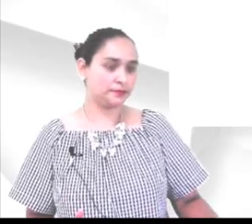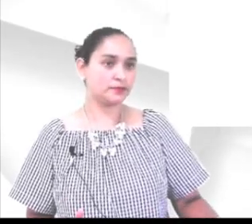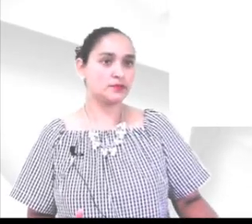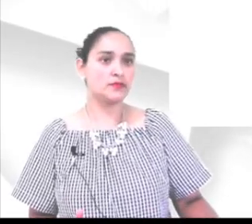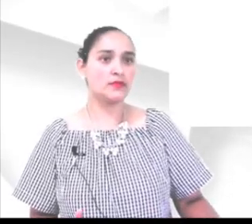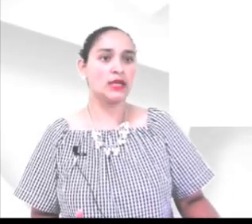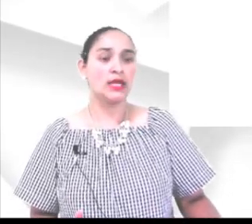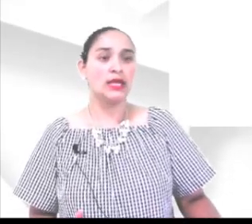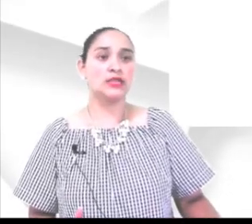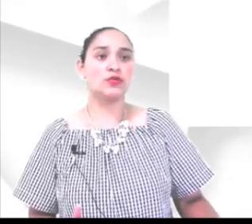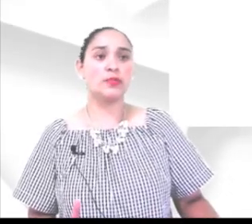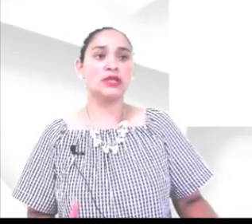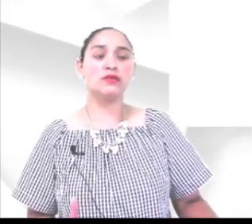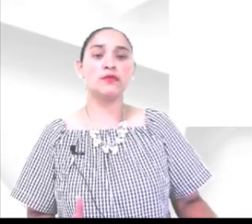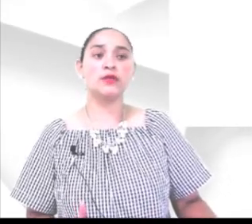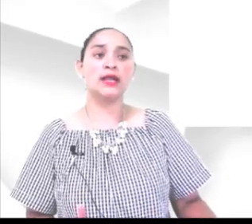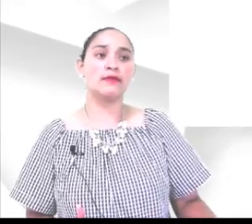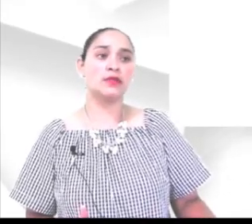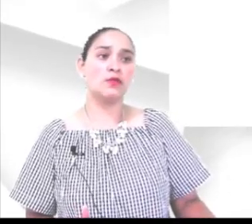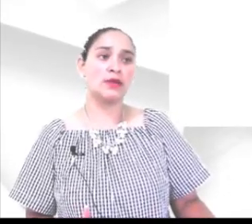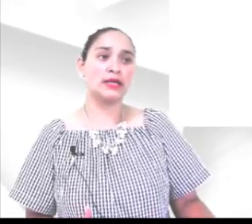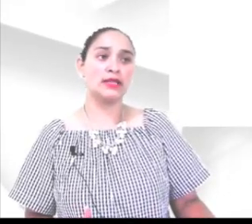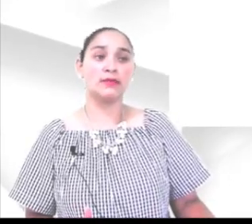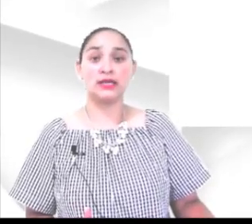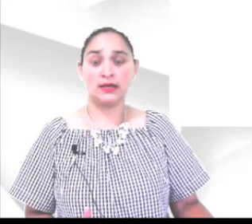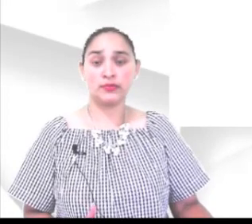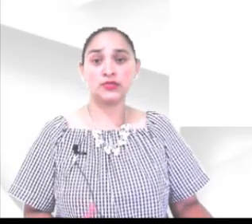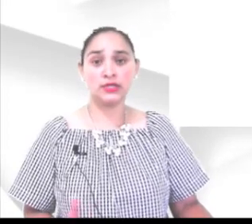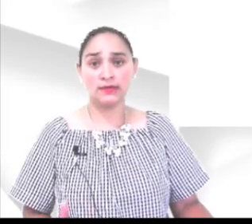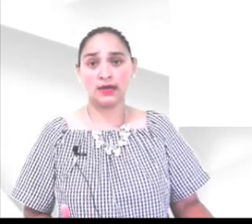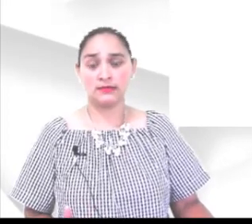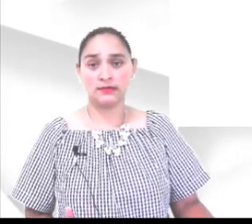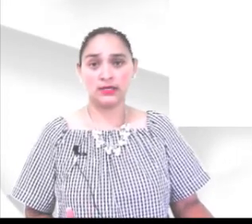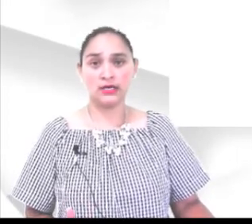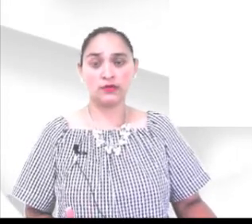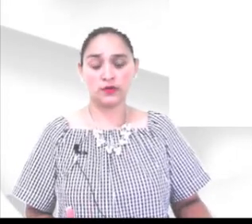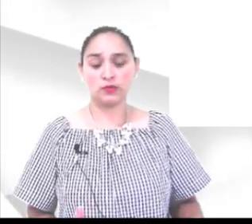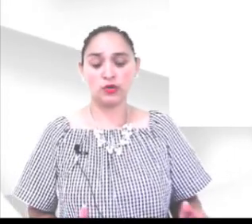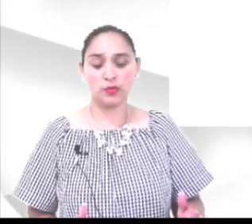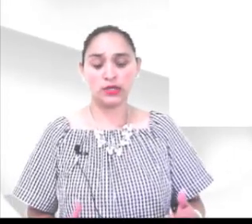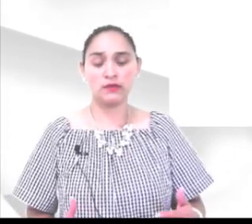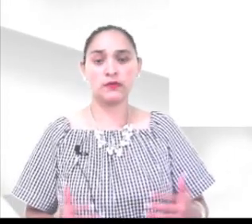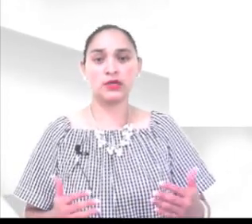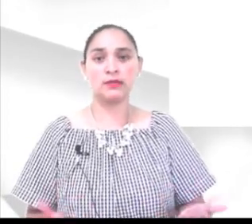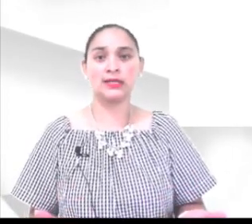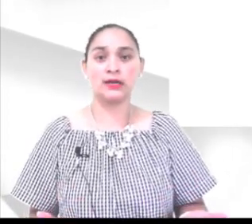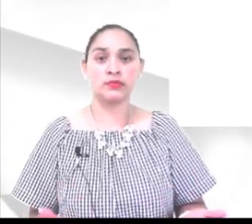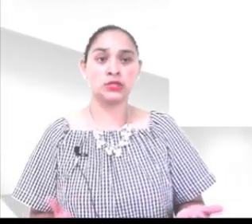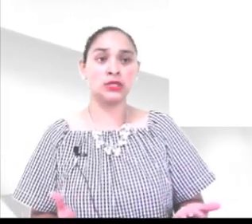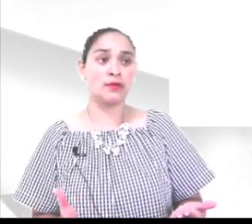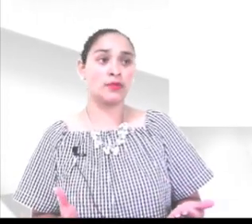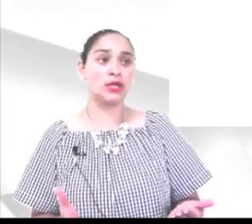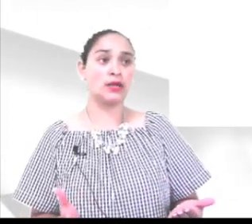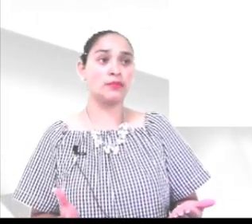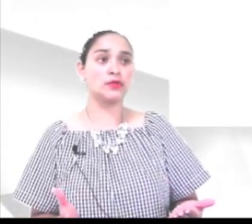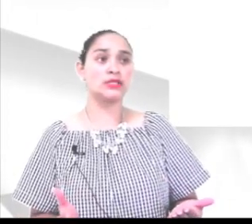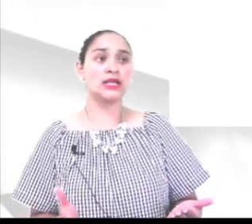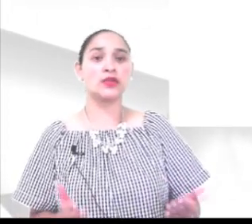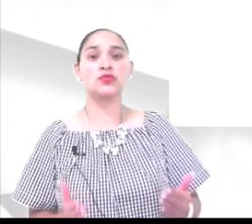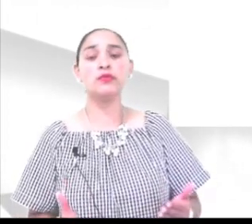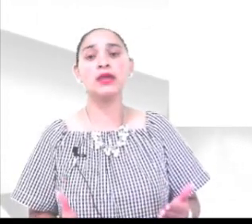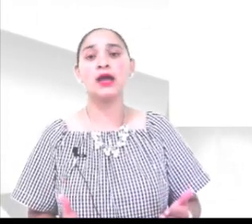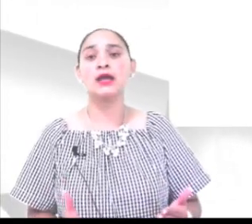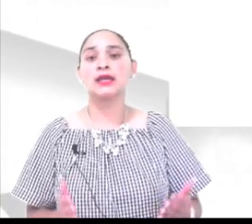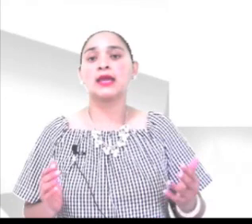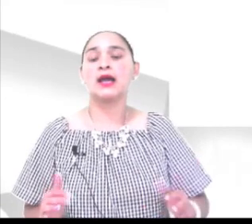variadas. Estos pueden influir en la vida humana de manera positiva. Miren, los fenómenos pueden influir de manera positiva. Por ejemplo, dice